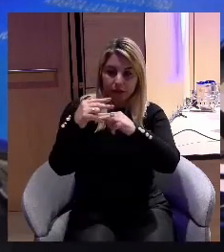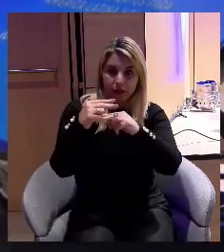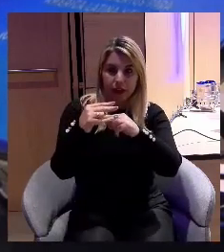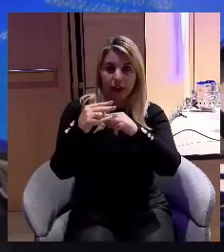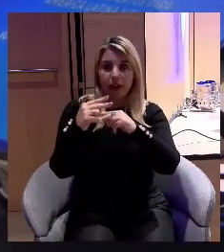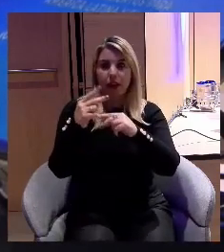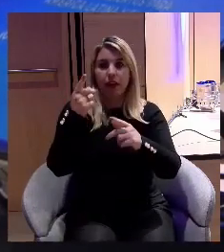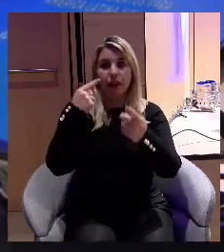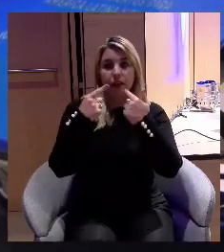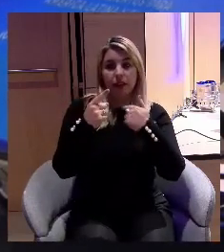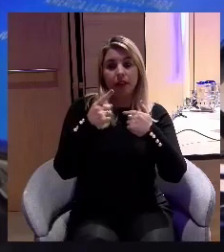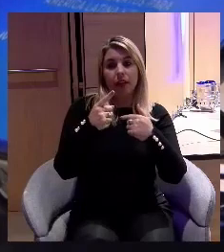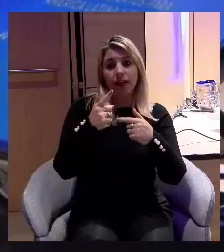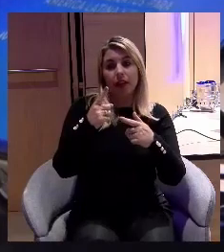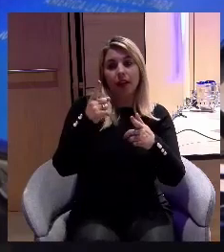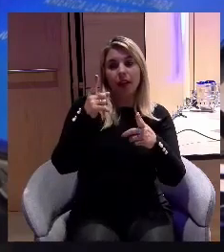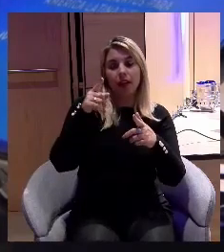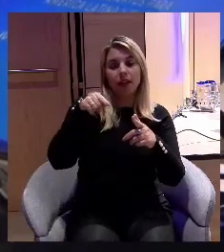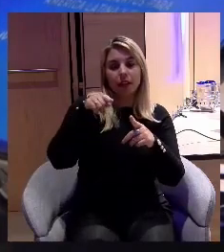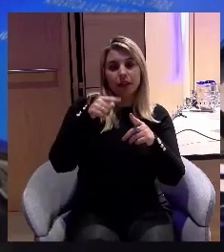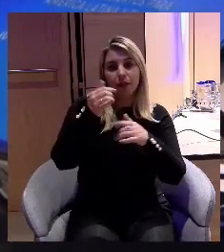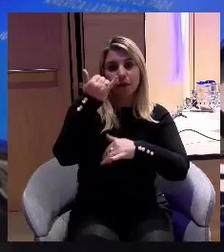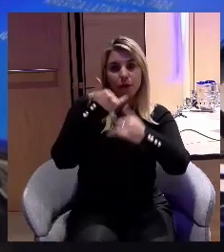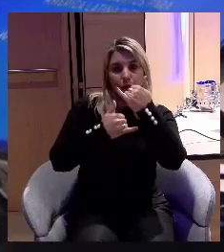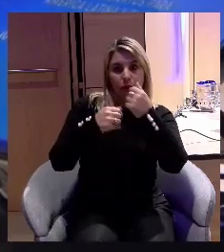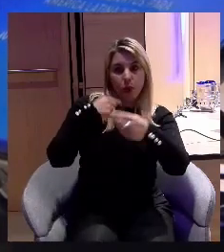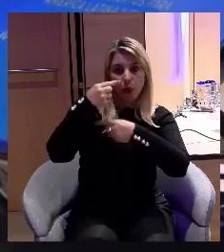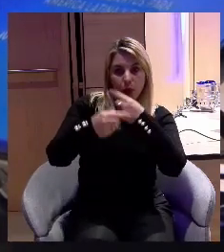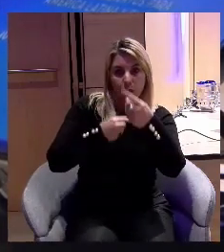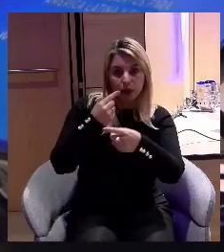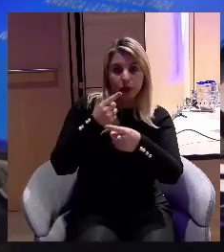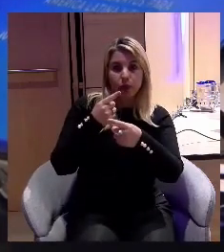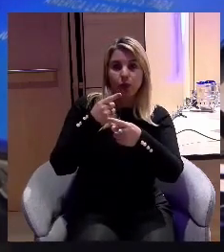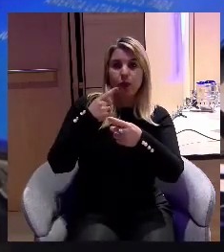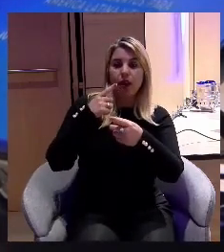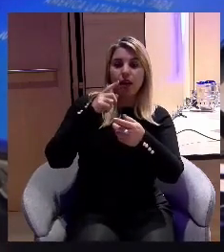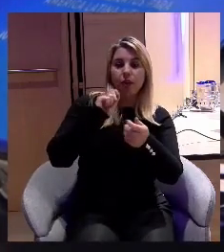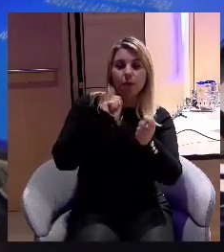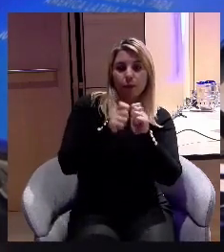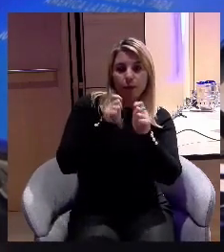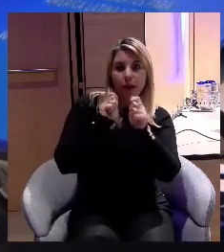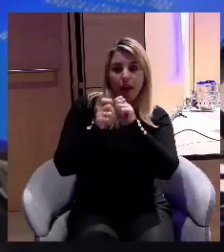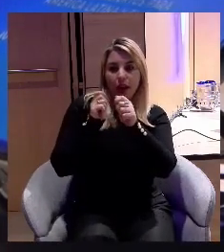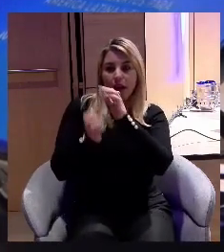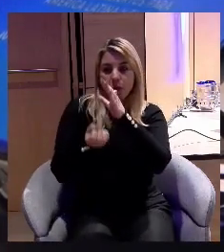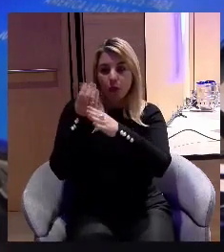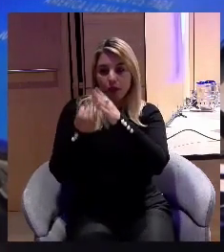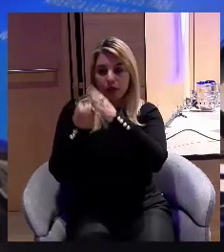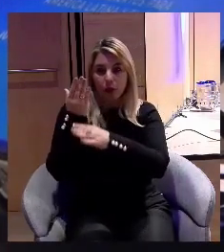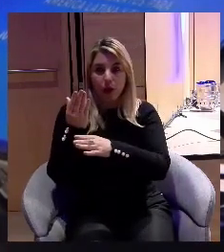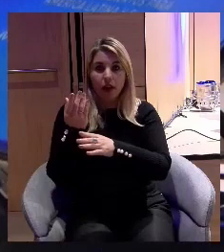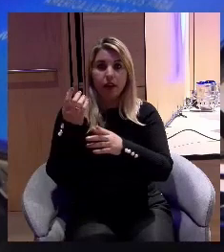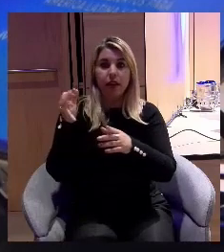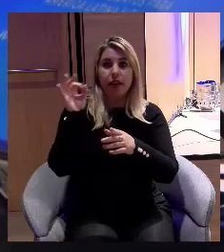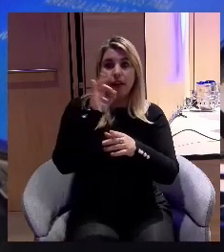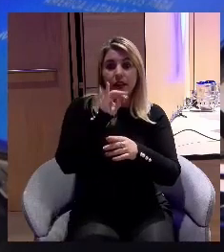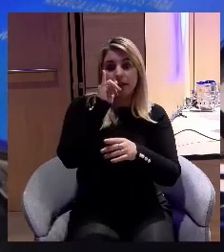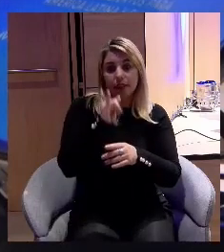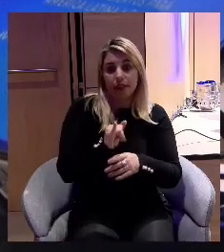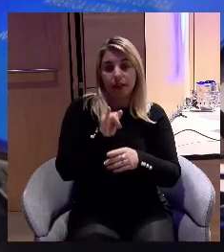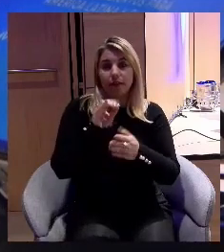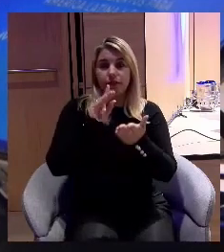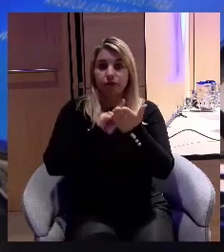en que la herramienta siga viva, en que la base de datos esté constantemente actualizada, o si la sostenibilidad del